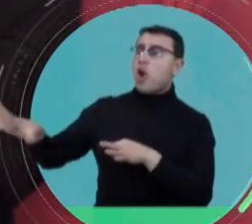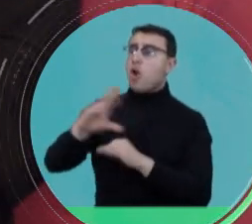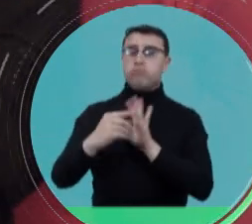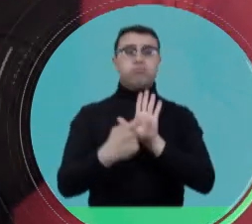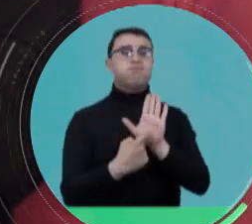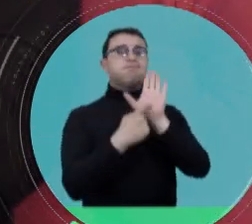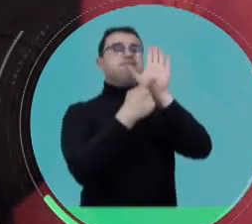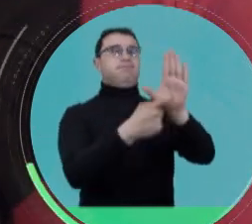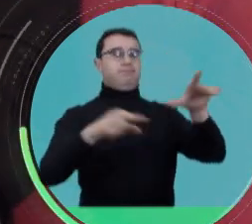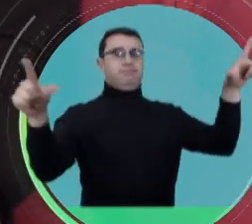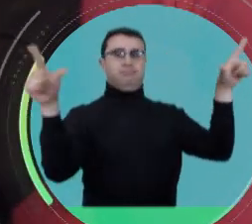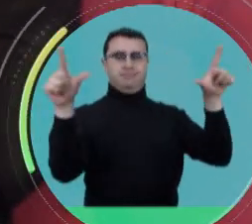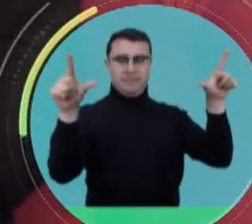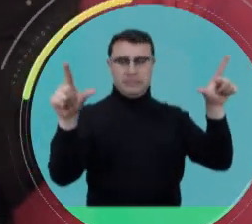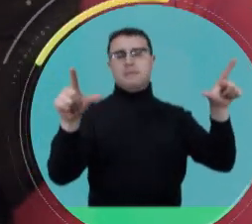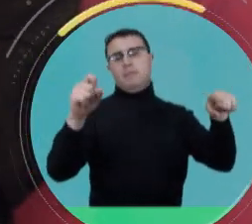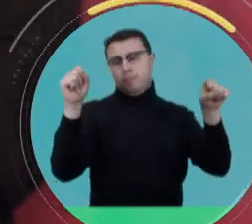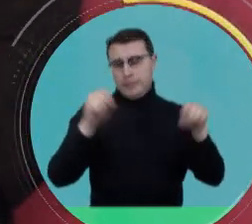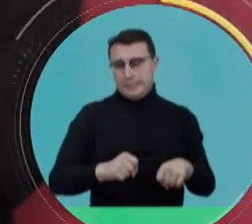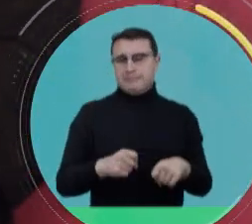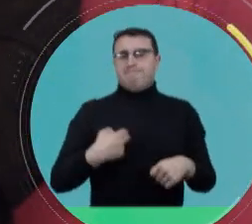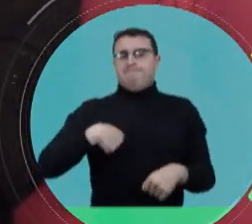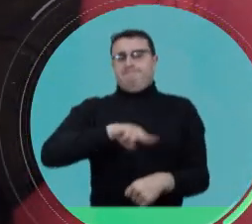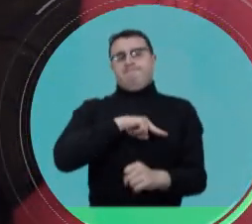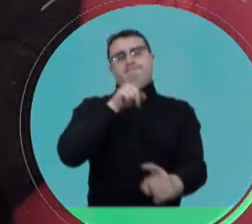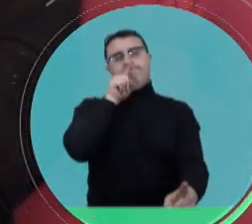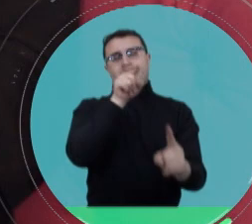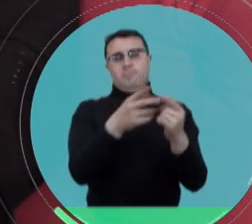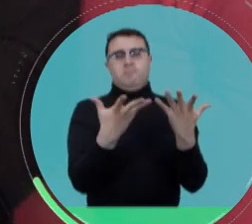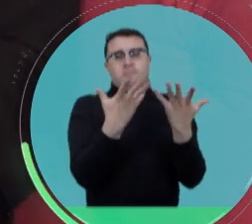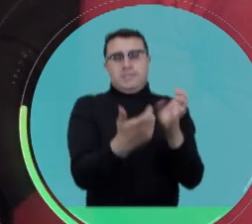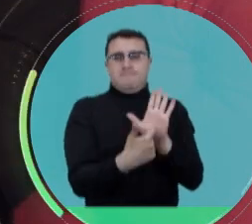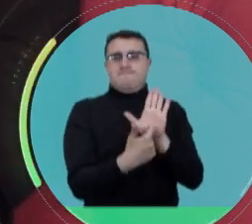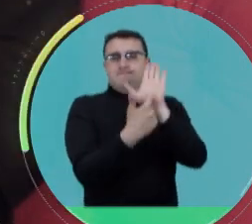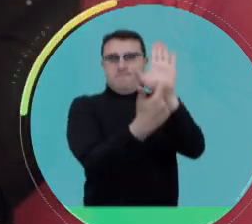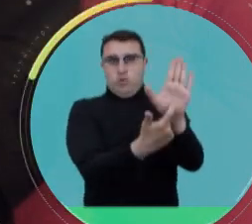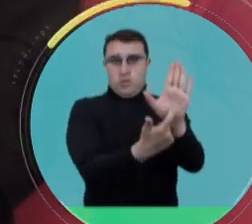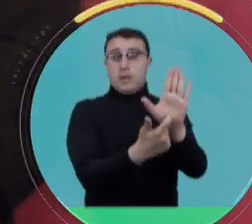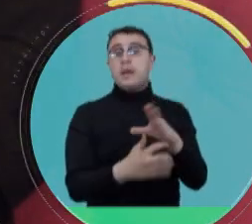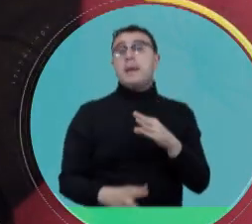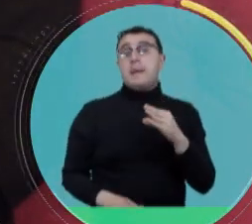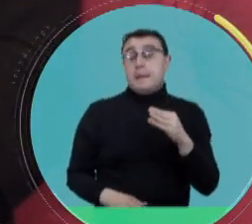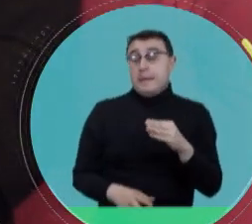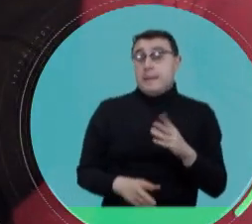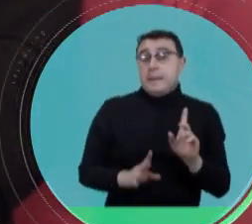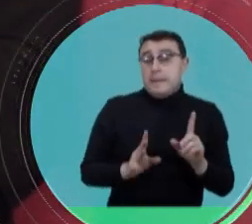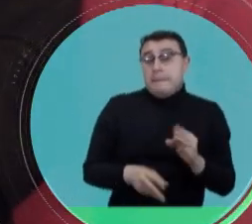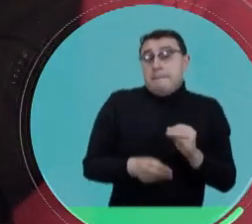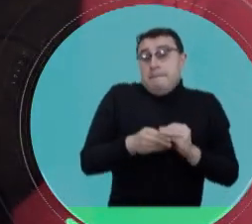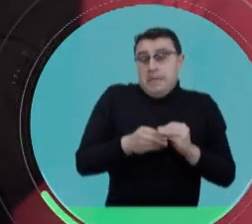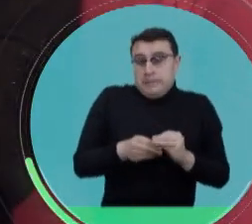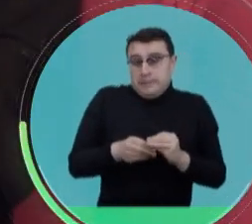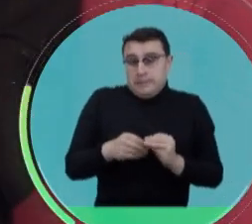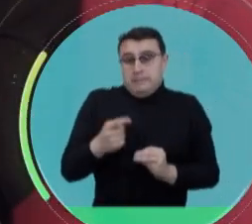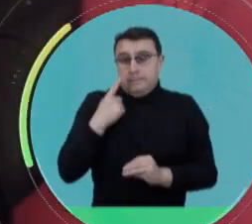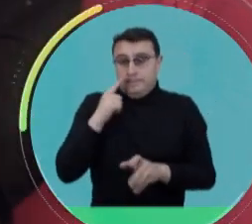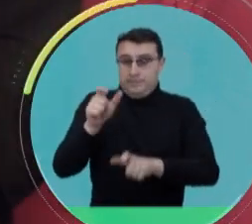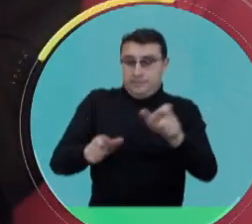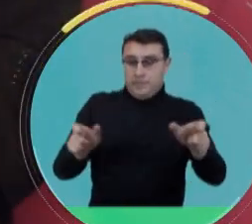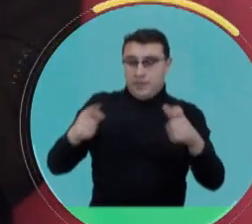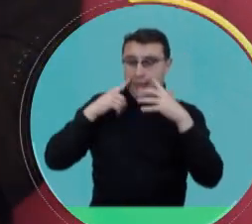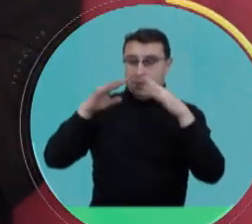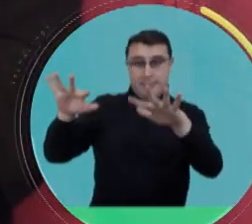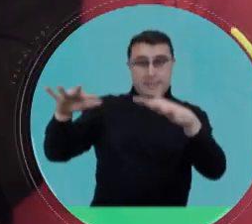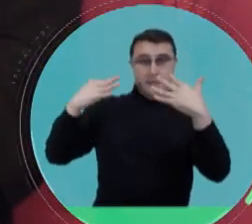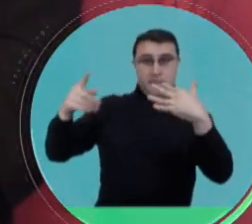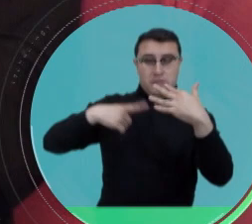departamentos y sus municipios se vean representados en nuestras pantallas esa es nuestra misión principal y lo y como tal que